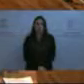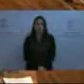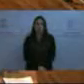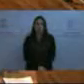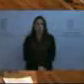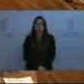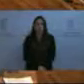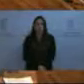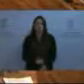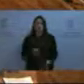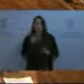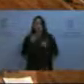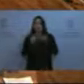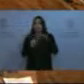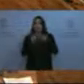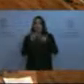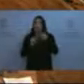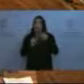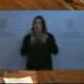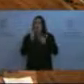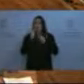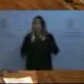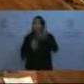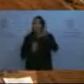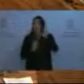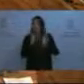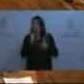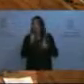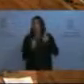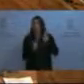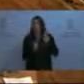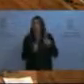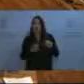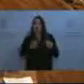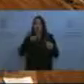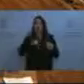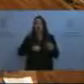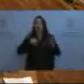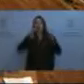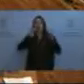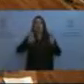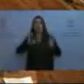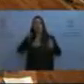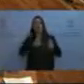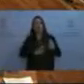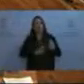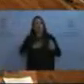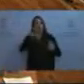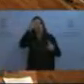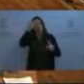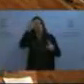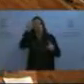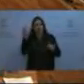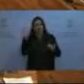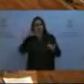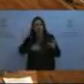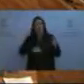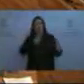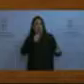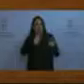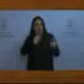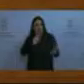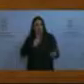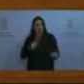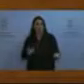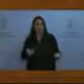La contaminación es hoy el plato fuerte, parece ser, del debate en esta